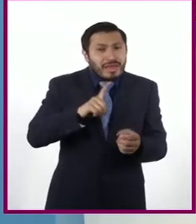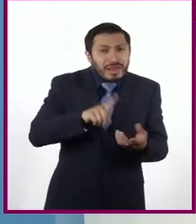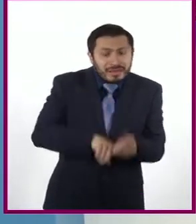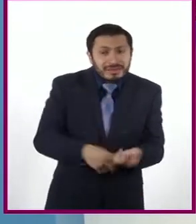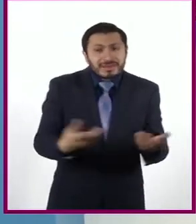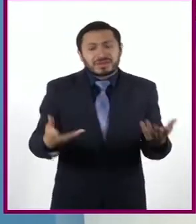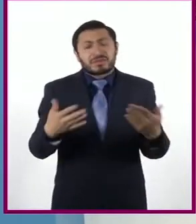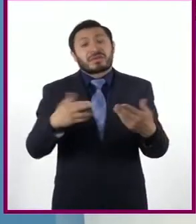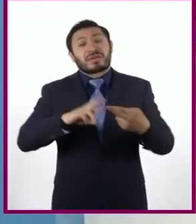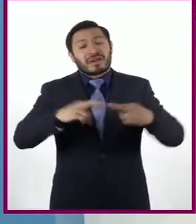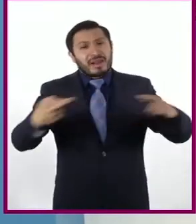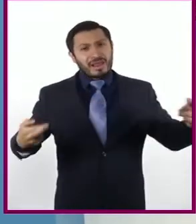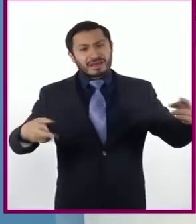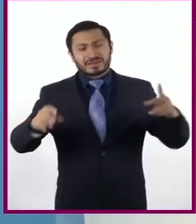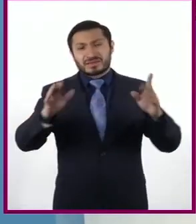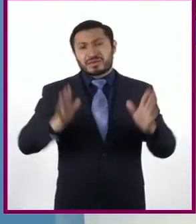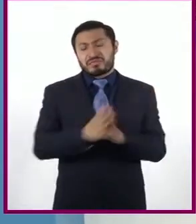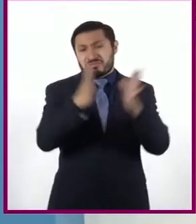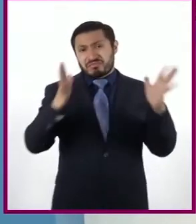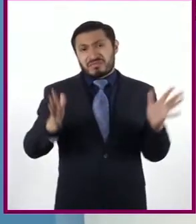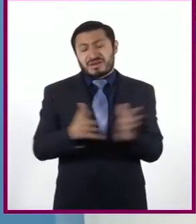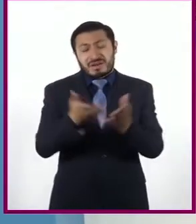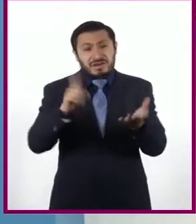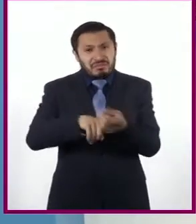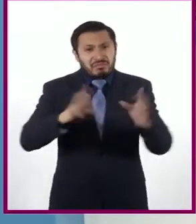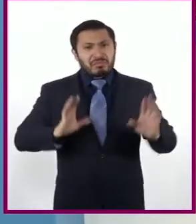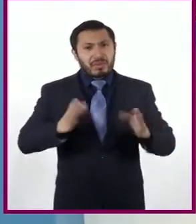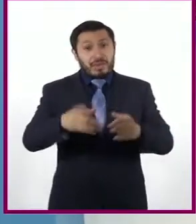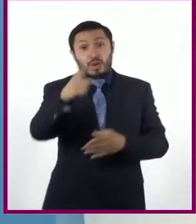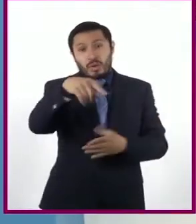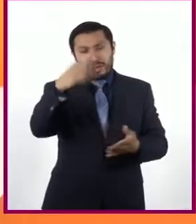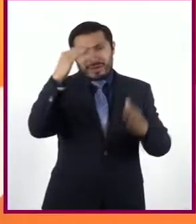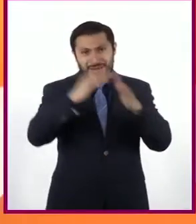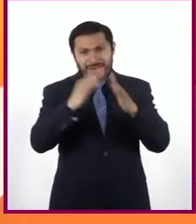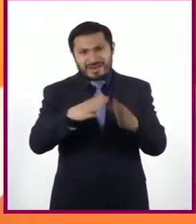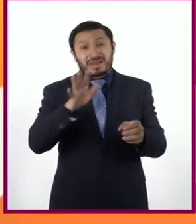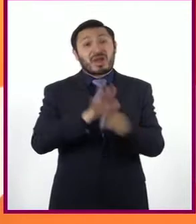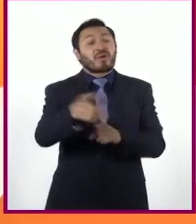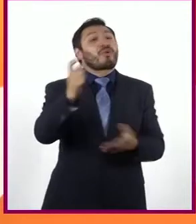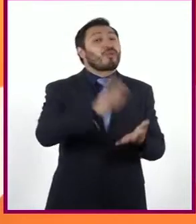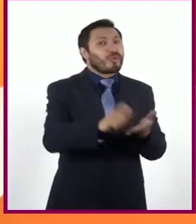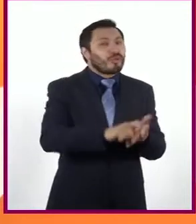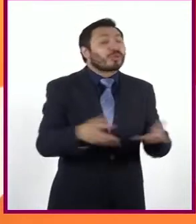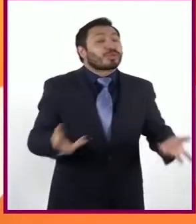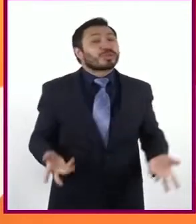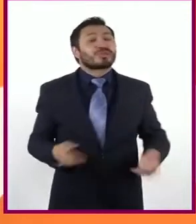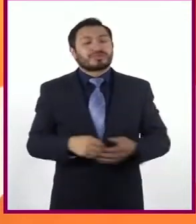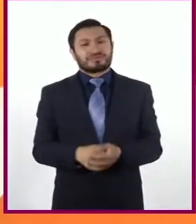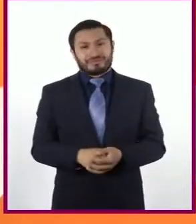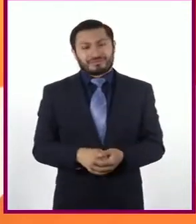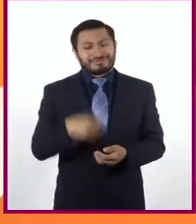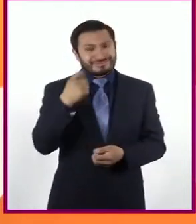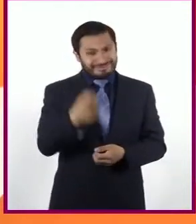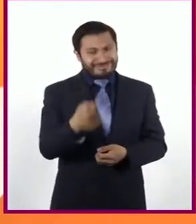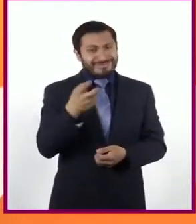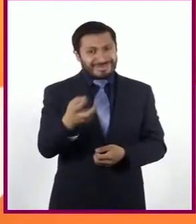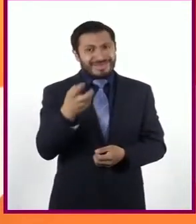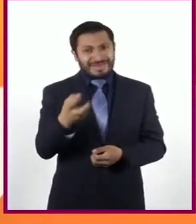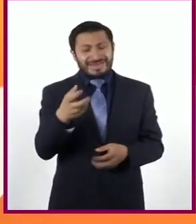organización colectivas. Ustedes en casa, ¿qué ideas anotaron? Para complementar lo que han